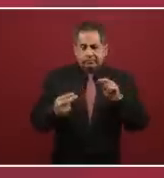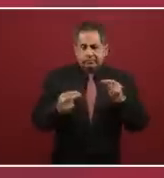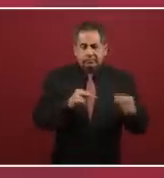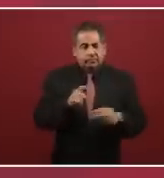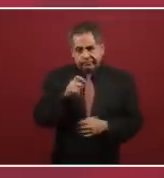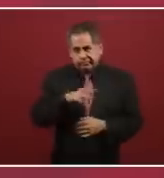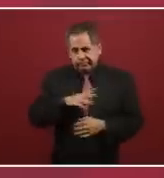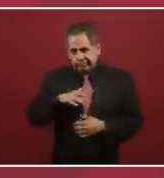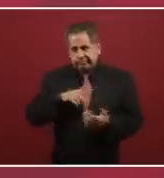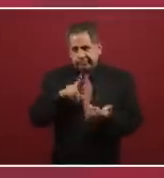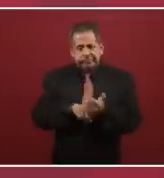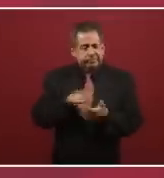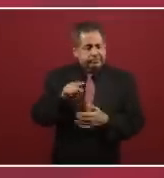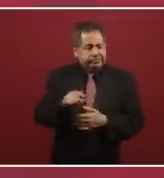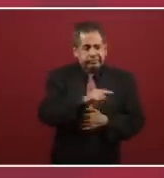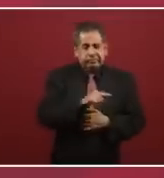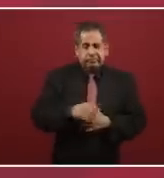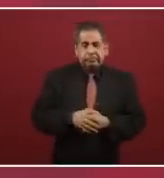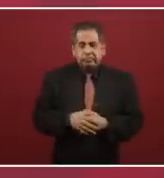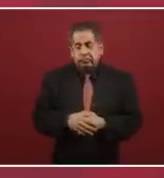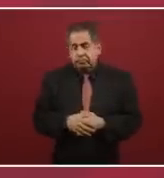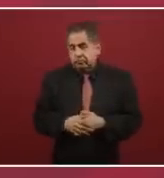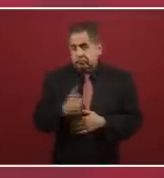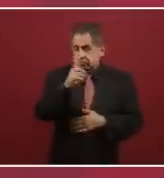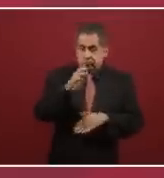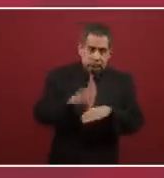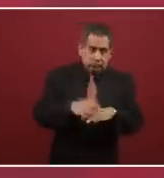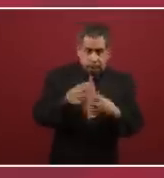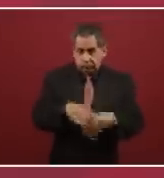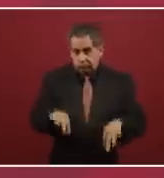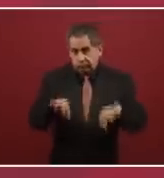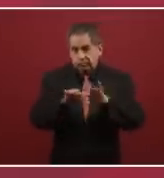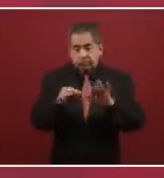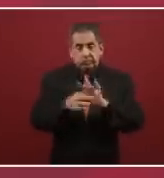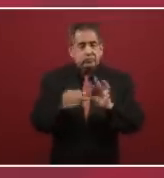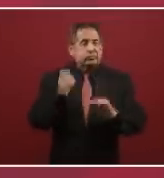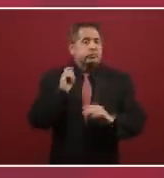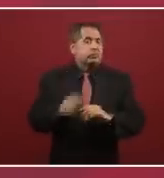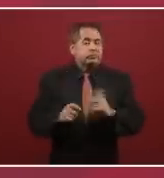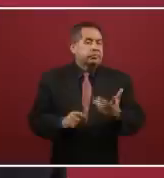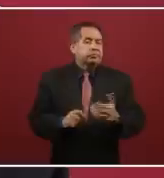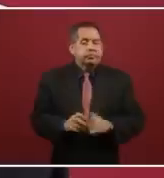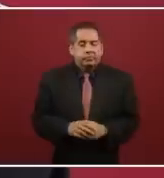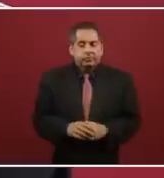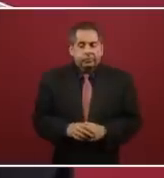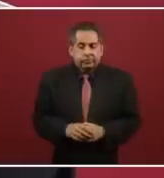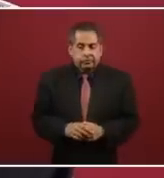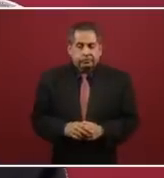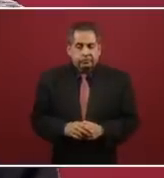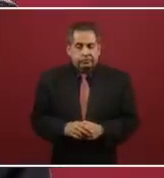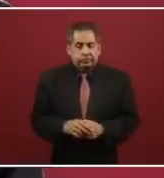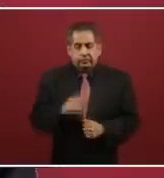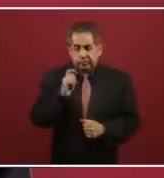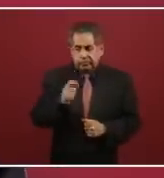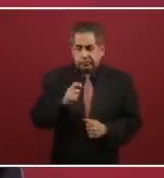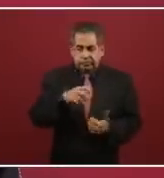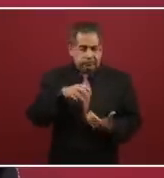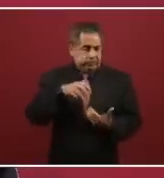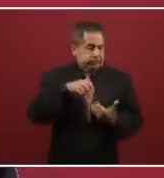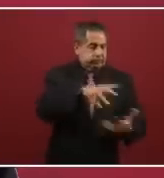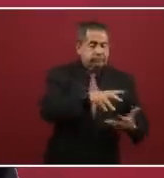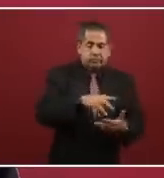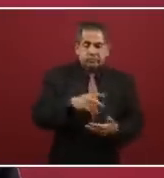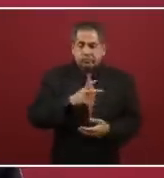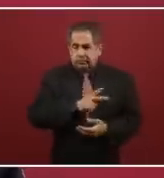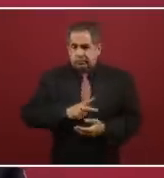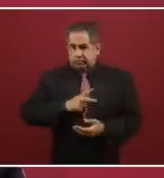que existen sobre esto. Lo más importante es que se entreguen los